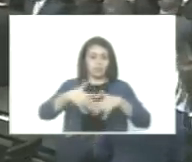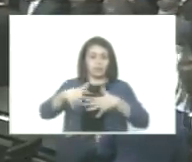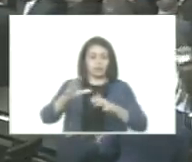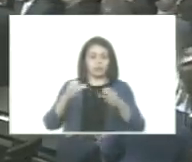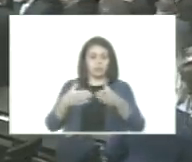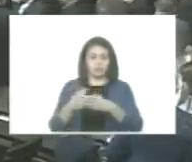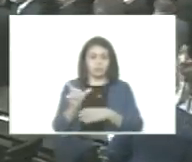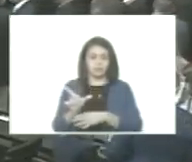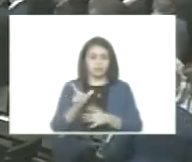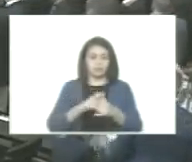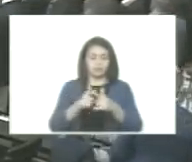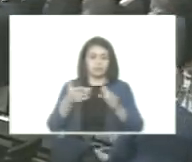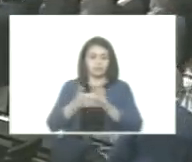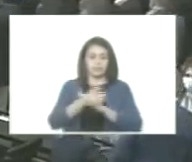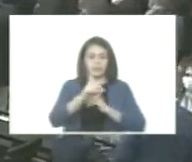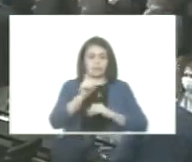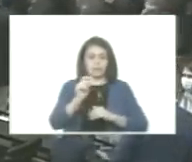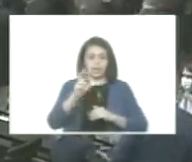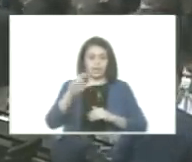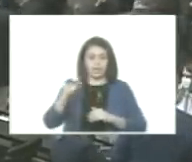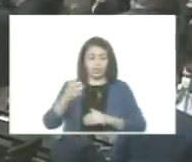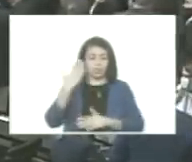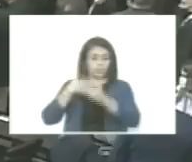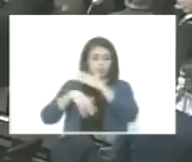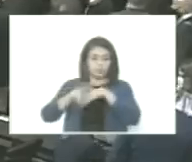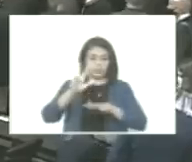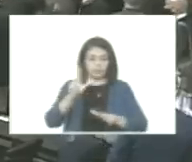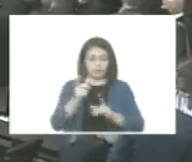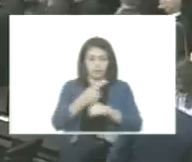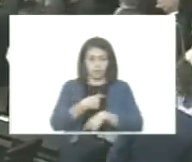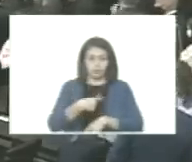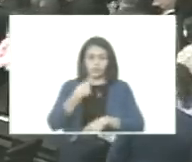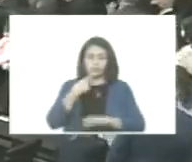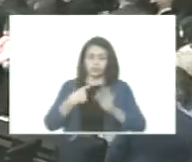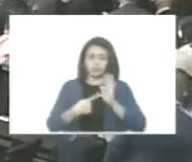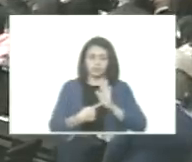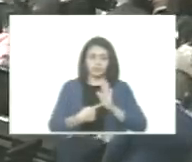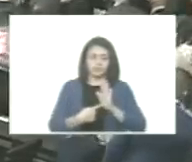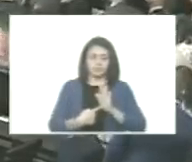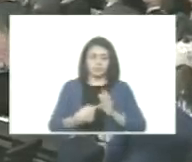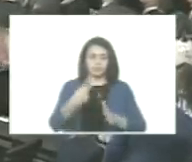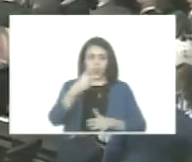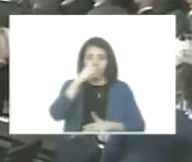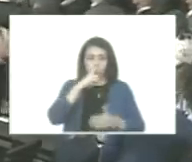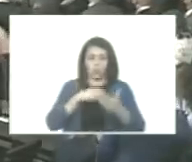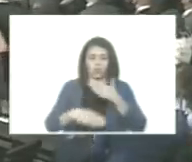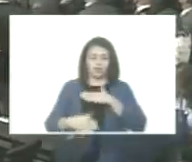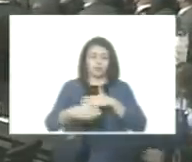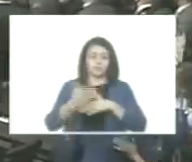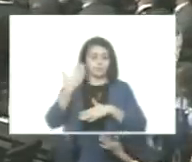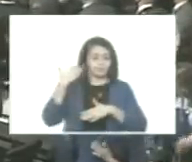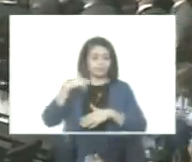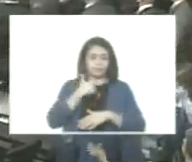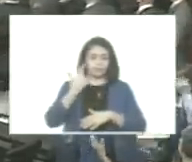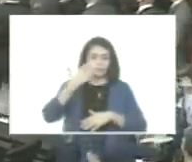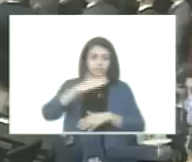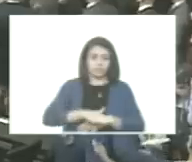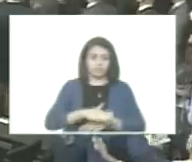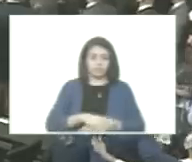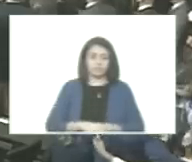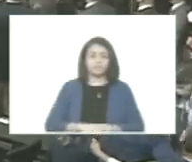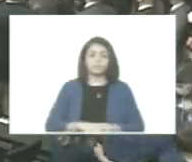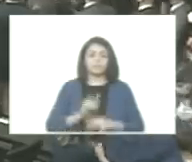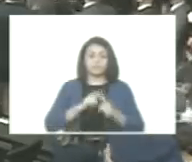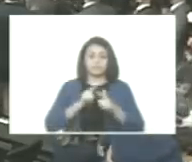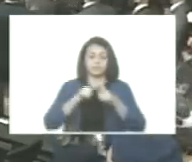Partido Socialista Unido de Venezuela, Darío Vivas. Recordemos que el pasado 13 de agosto se cumplirán, bueno, 2 años exactamente de su cambio de